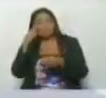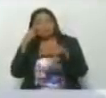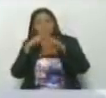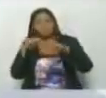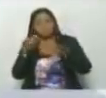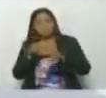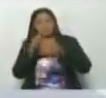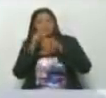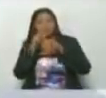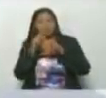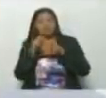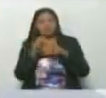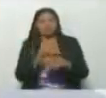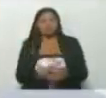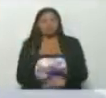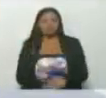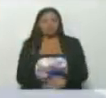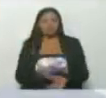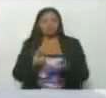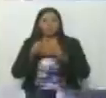se perdieron seis alcaldías